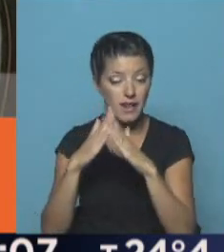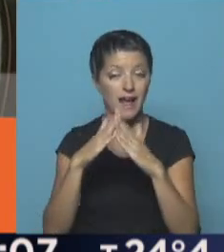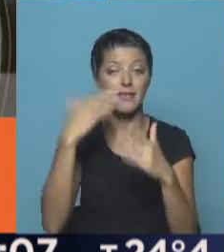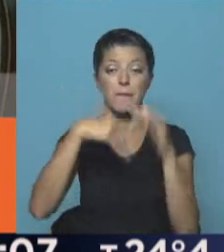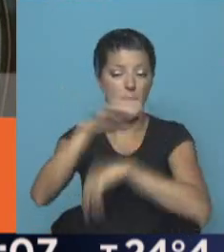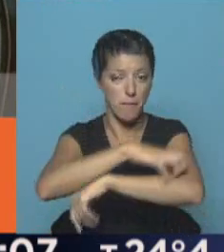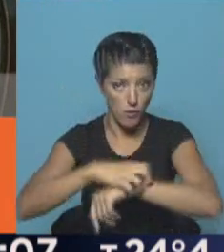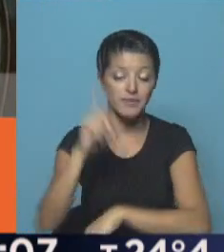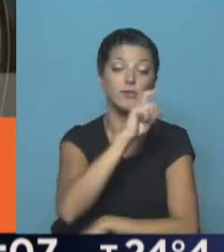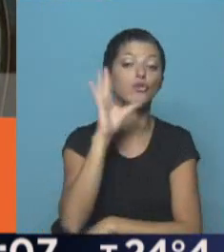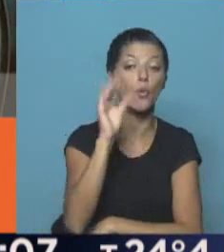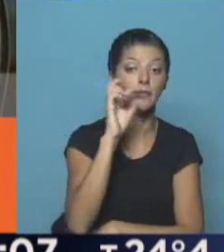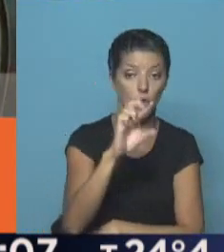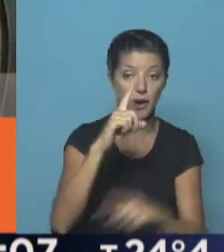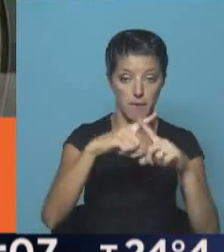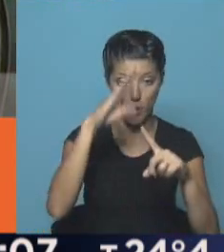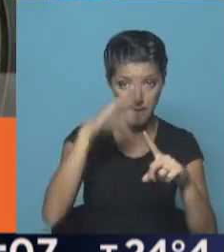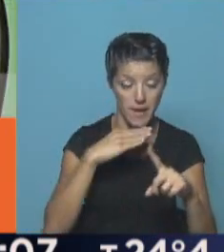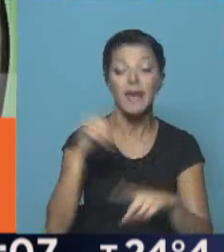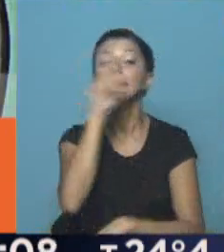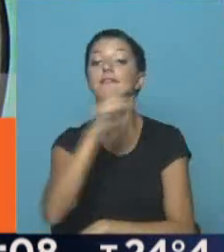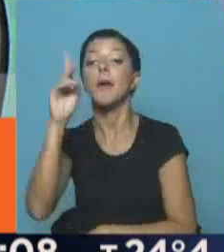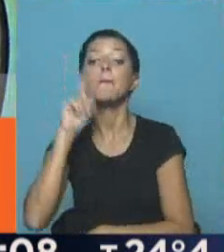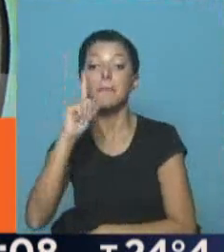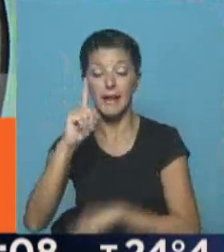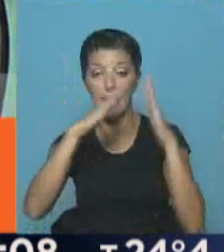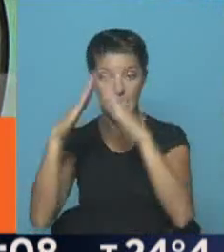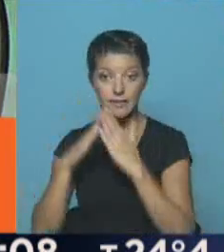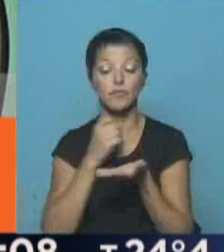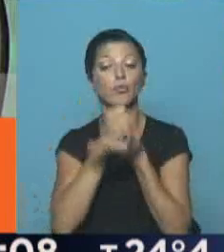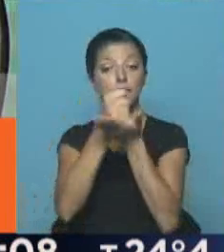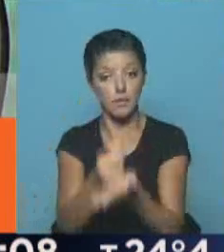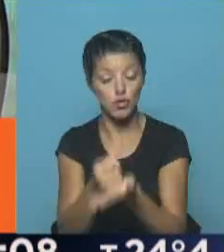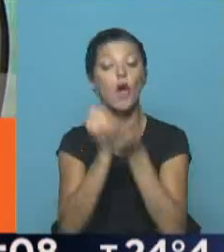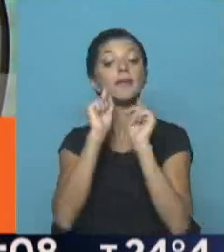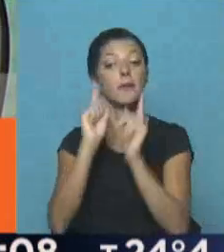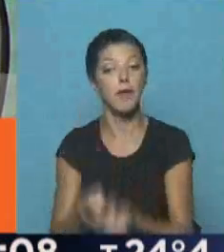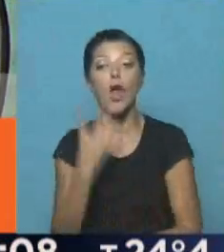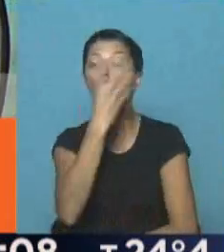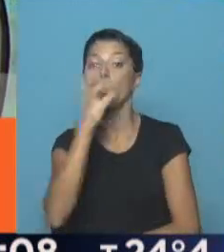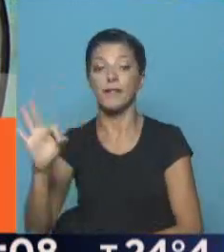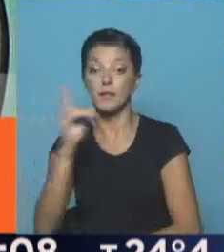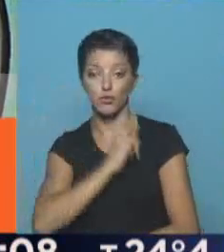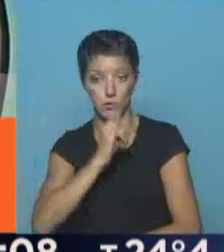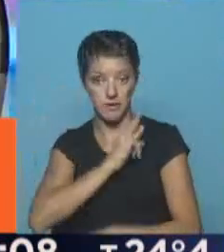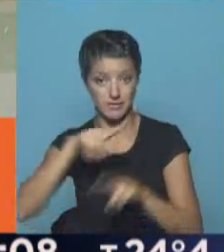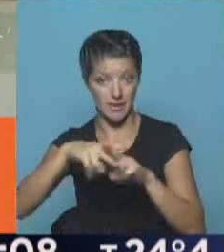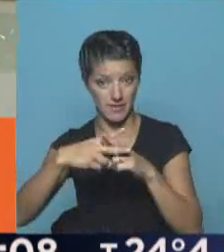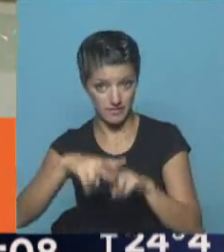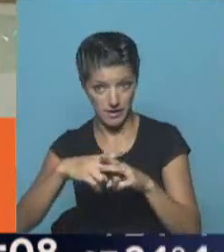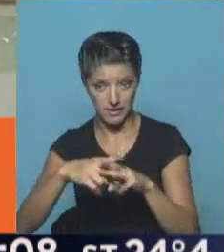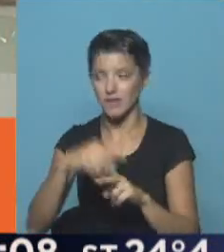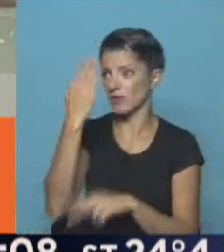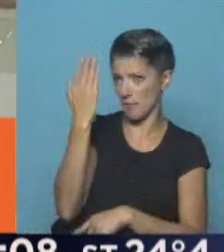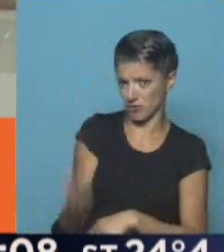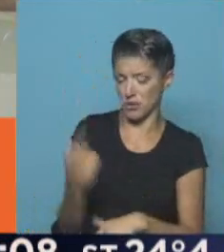por mes, 100.000 casas subsidiadas, y también ha prometido levantar 40 universidades técnicas. Él mismo es un